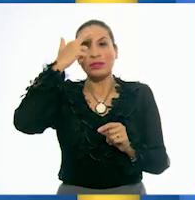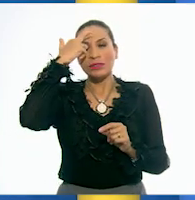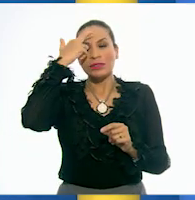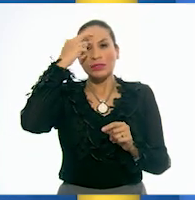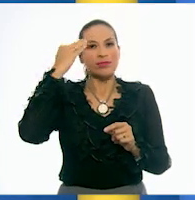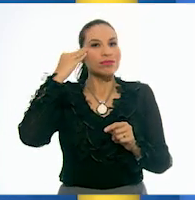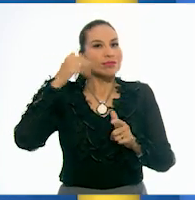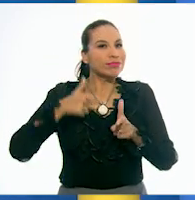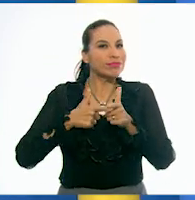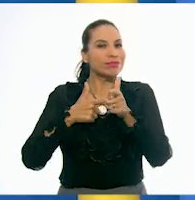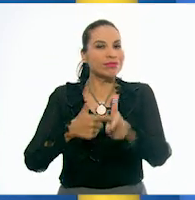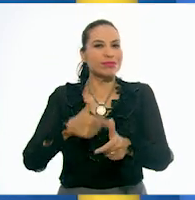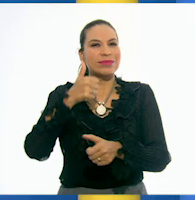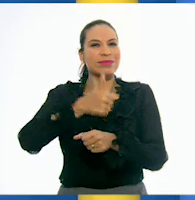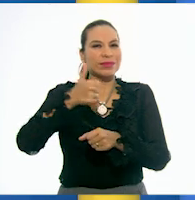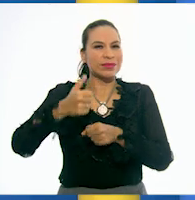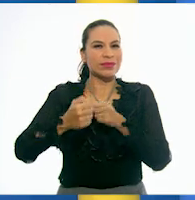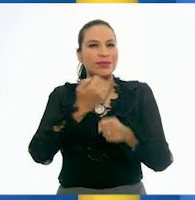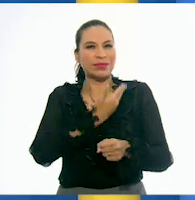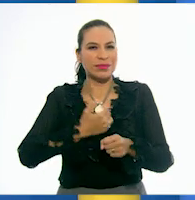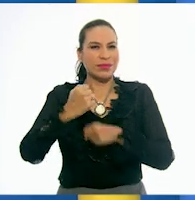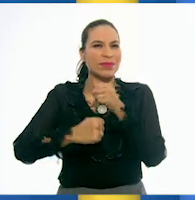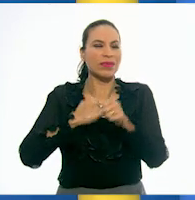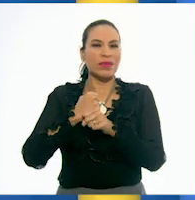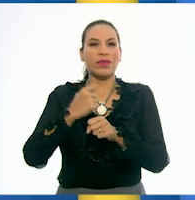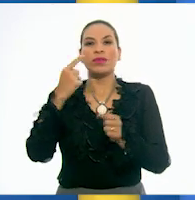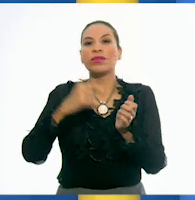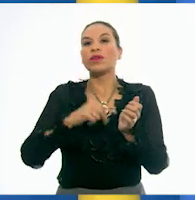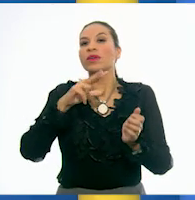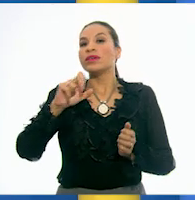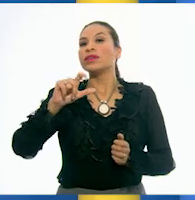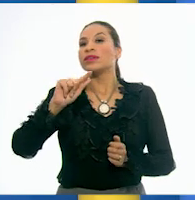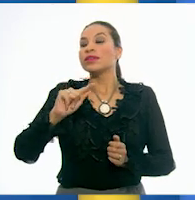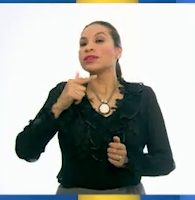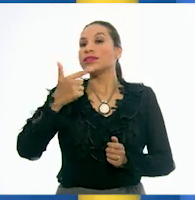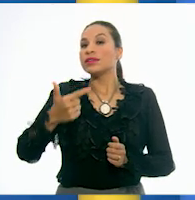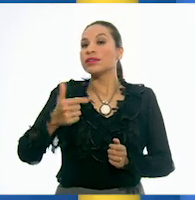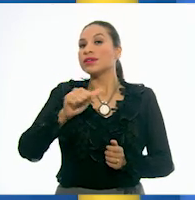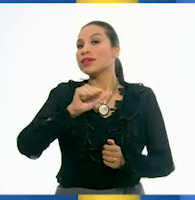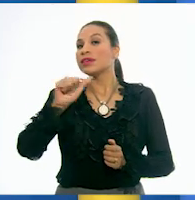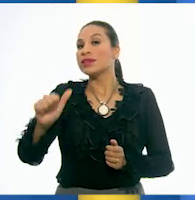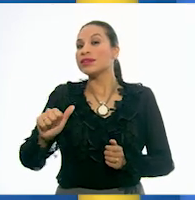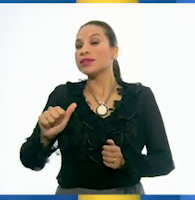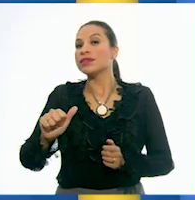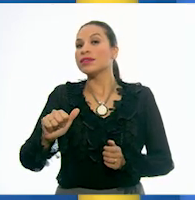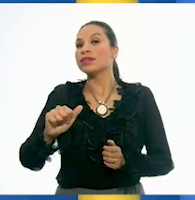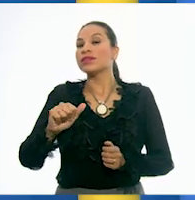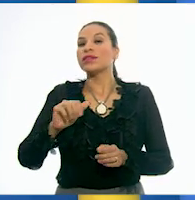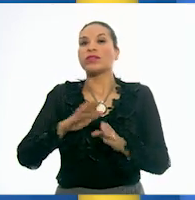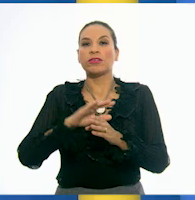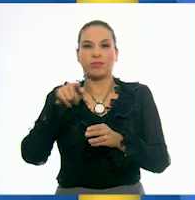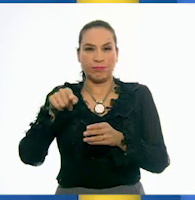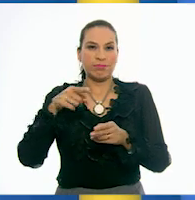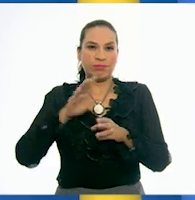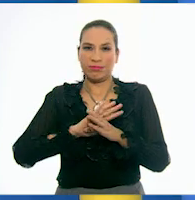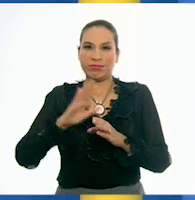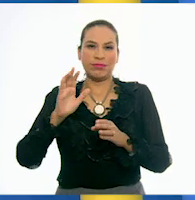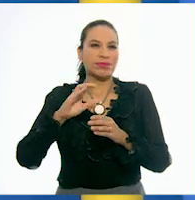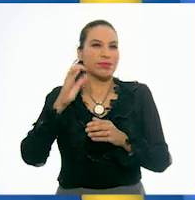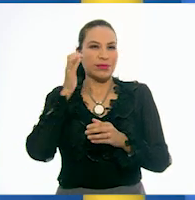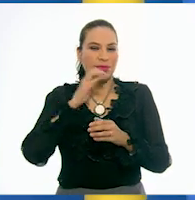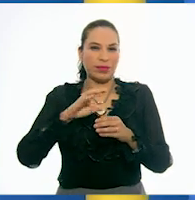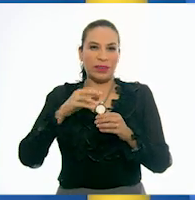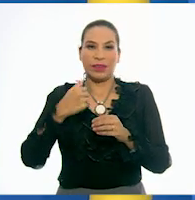la duración de los años. Y es que desde 1877 hasta el punto donde ya casi